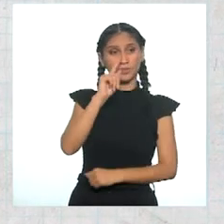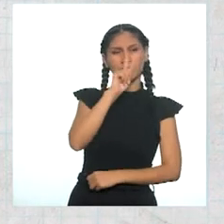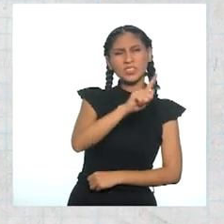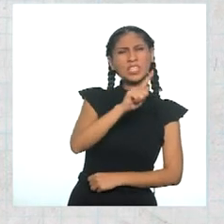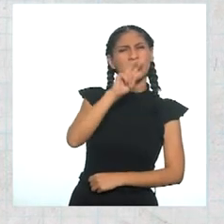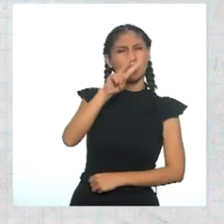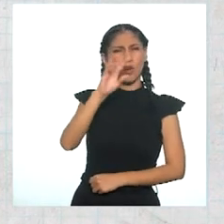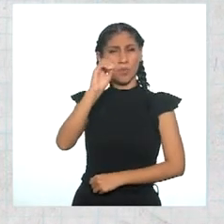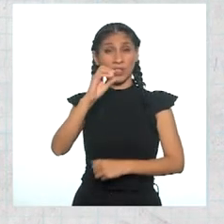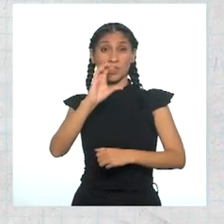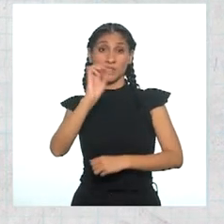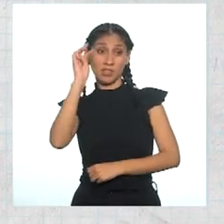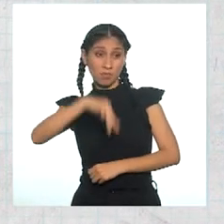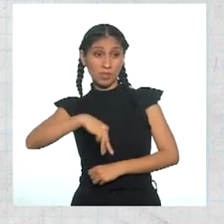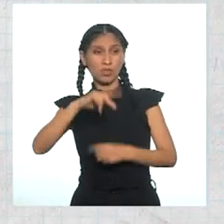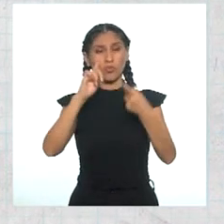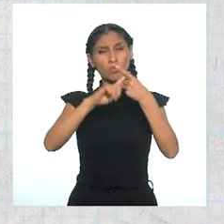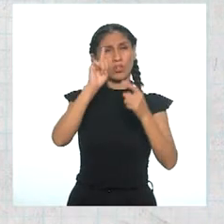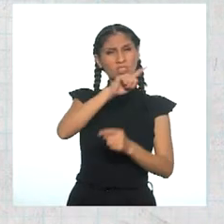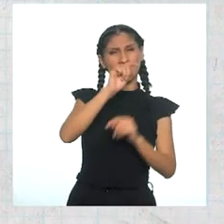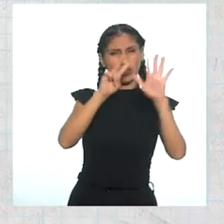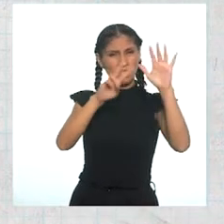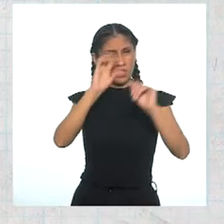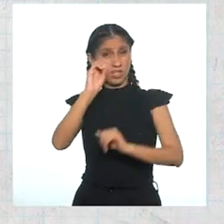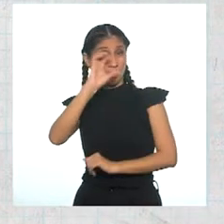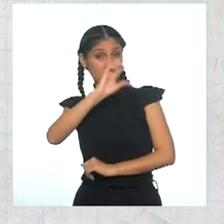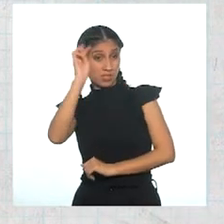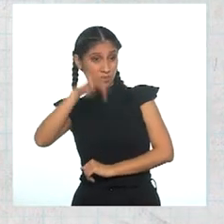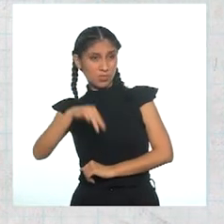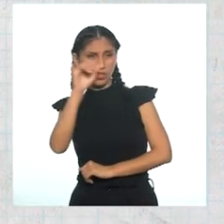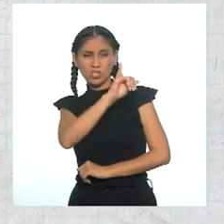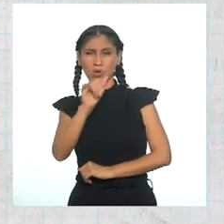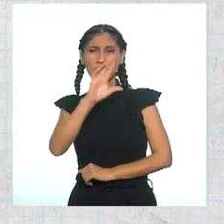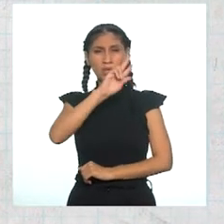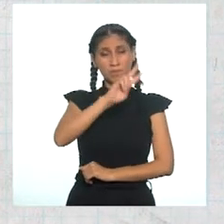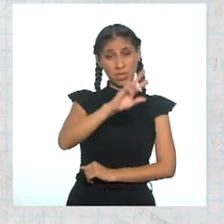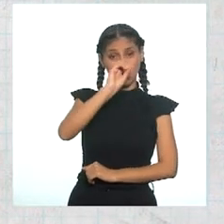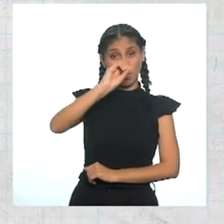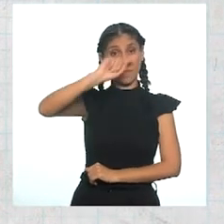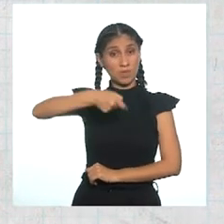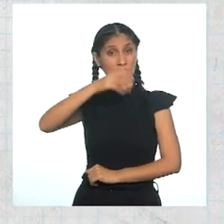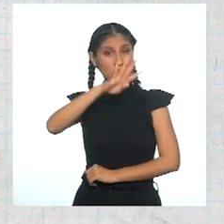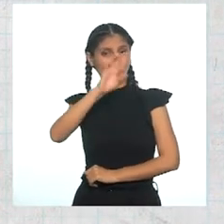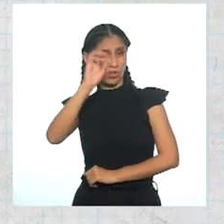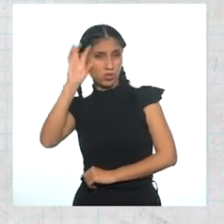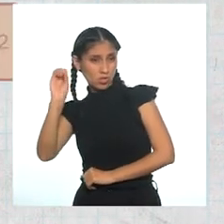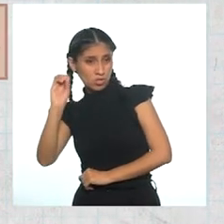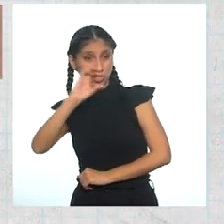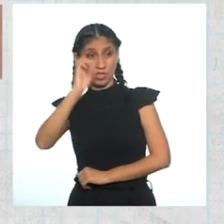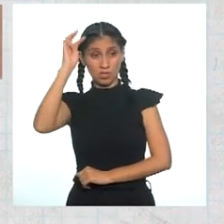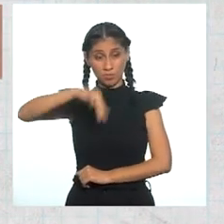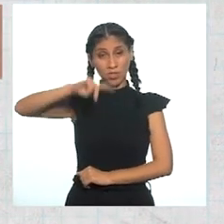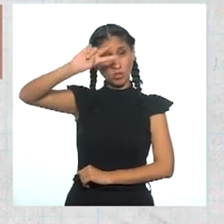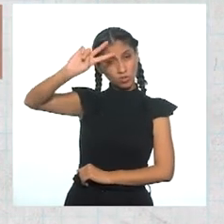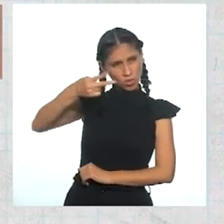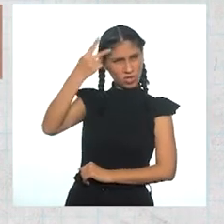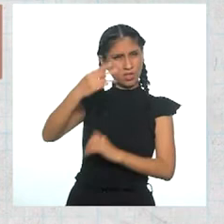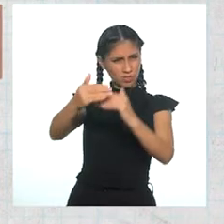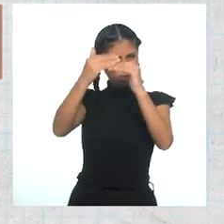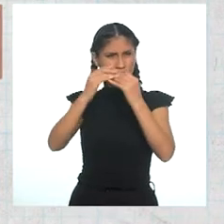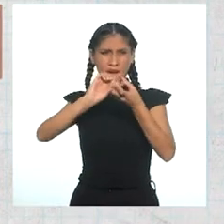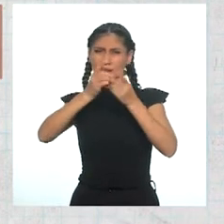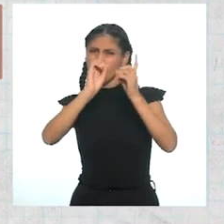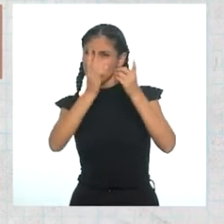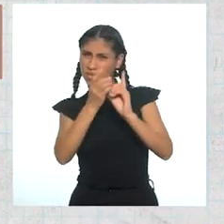por 170 centímetros, que es igual a 20.400 centímetros cuadrados. Con ayuda del esquema de conversión, para pasar